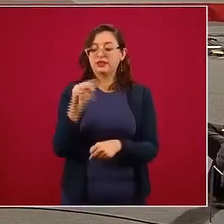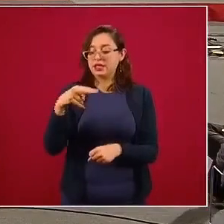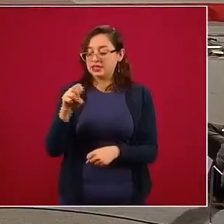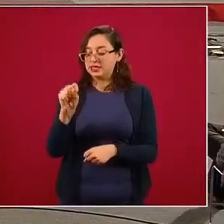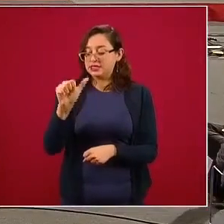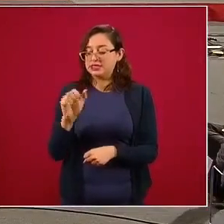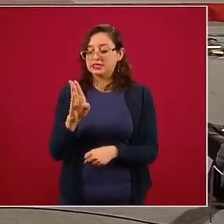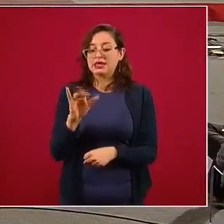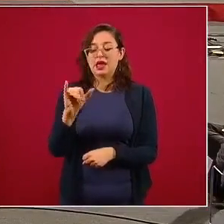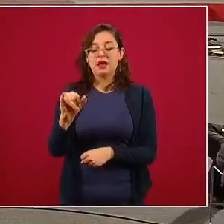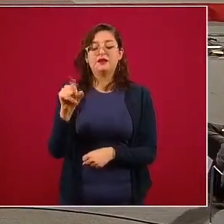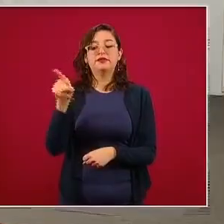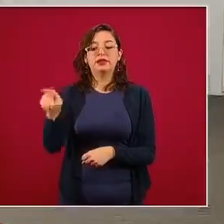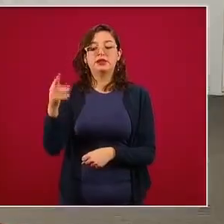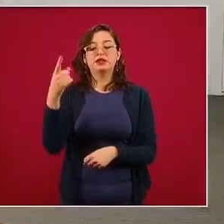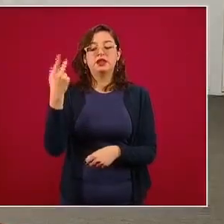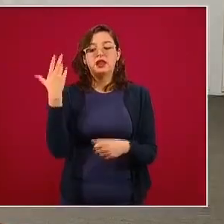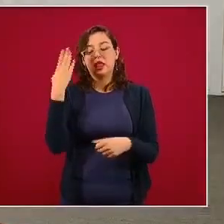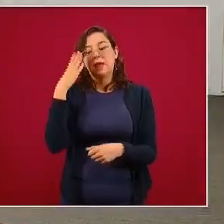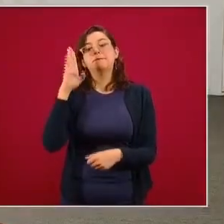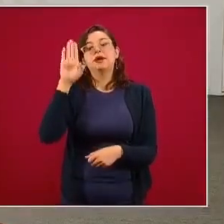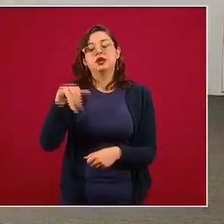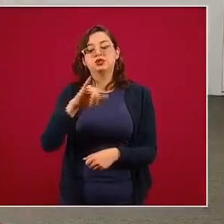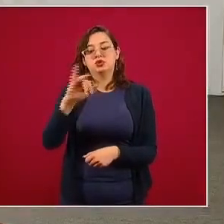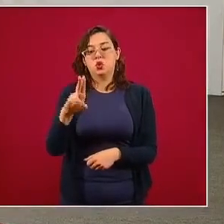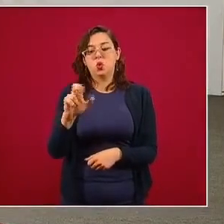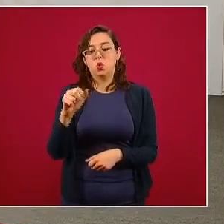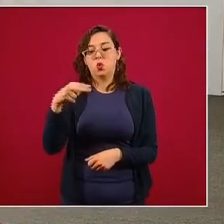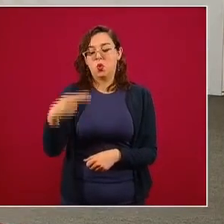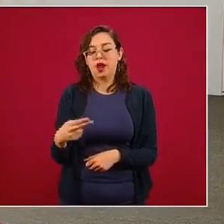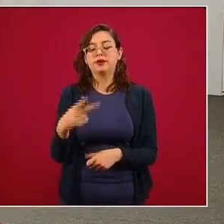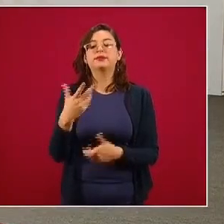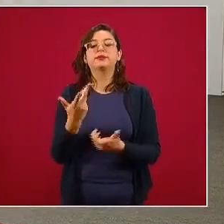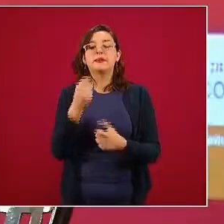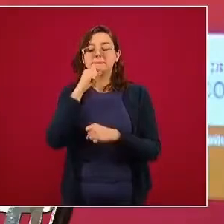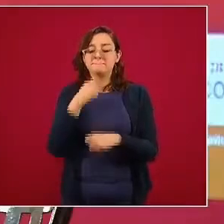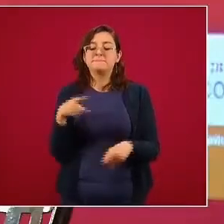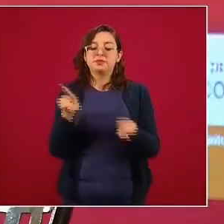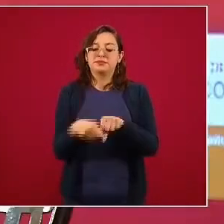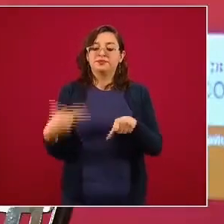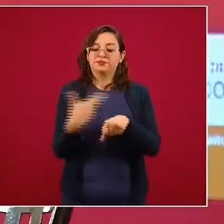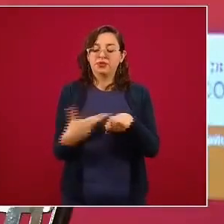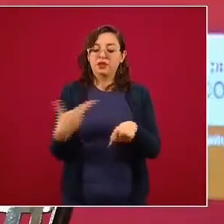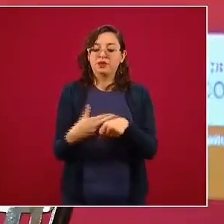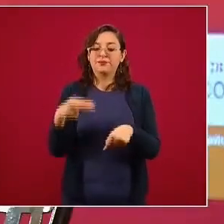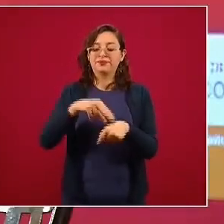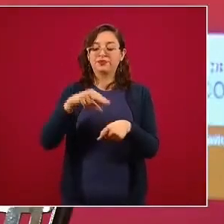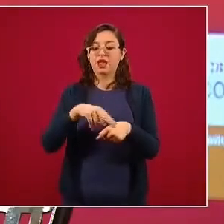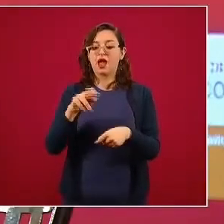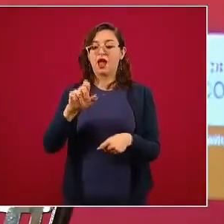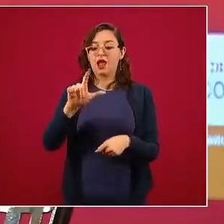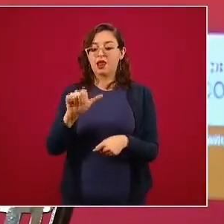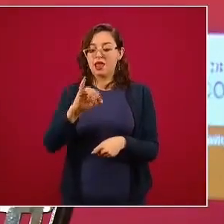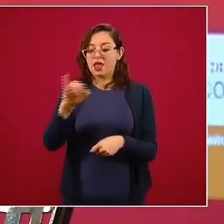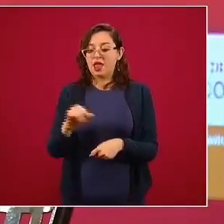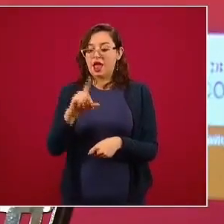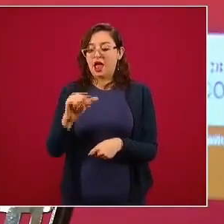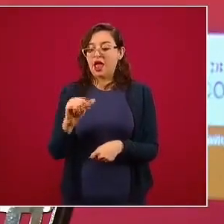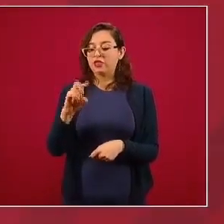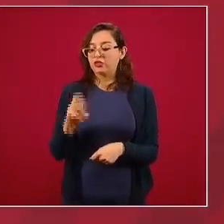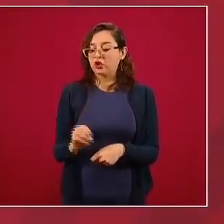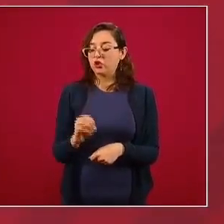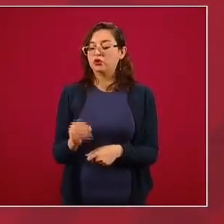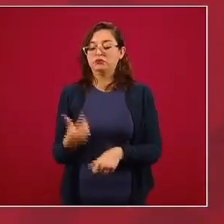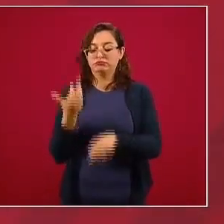INSABI, que dirige el maestro Juan Ferrer, y de manera directa para este operativo el doctor Alejandro Sbarch, un